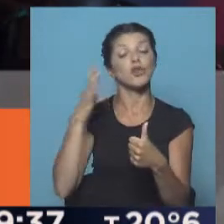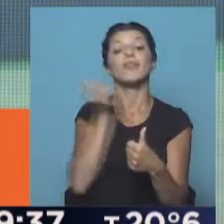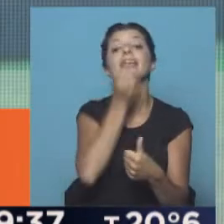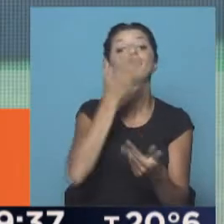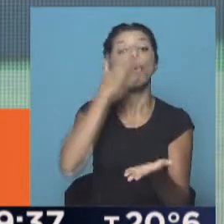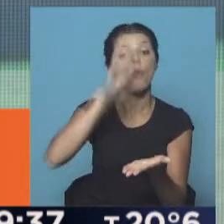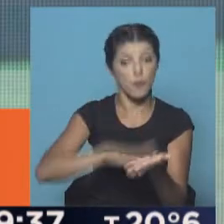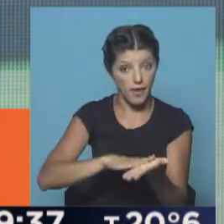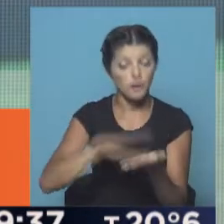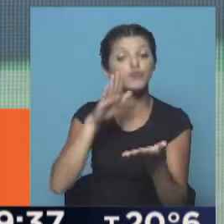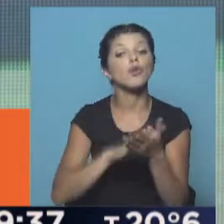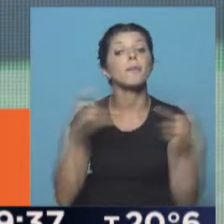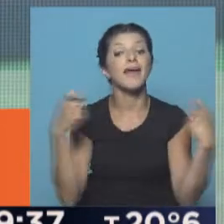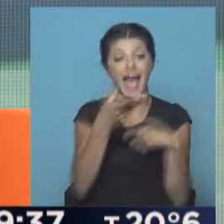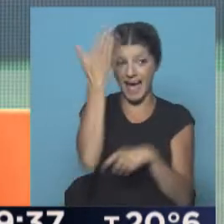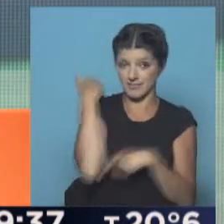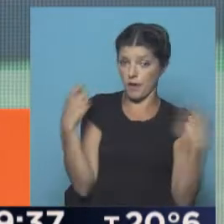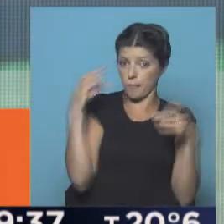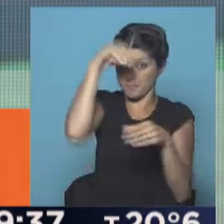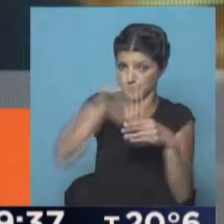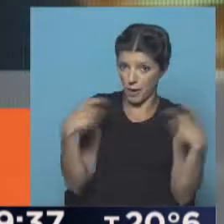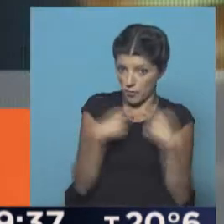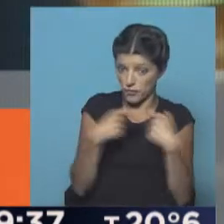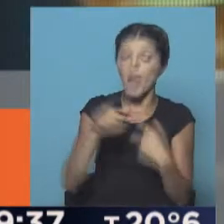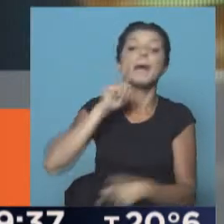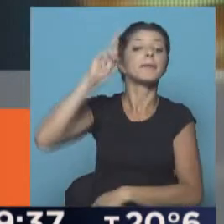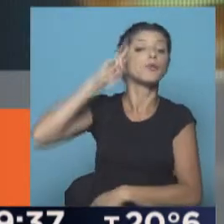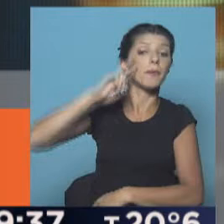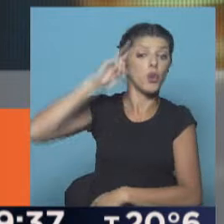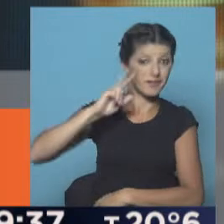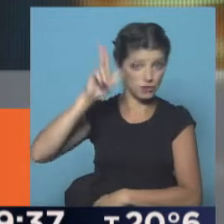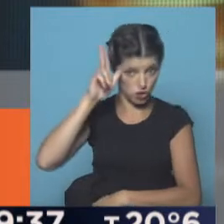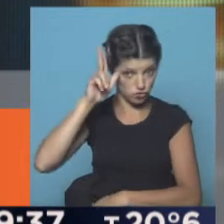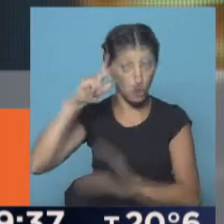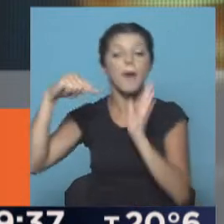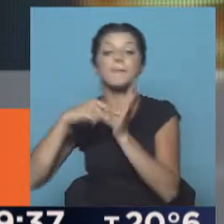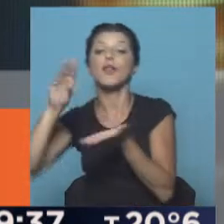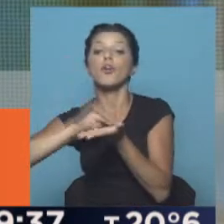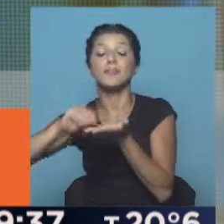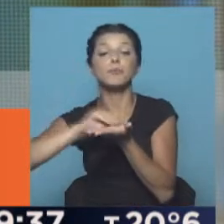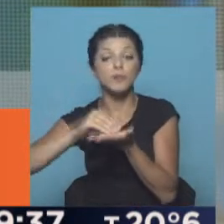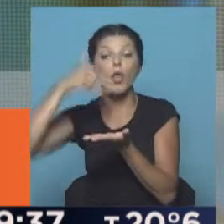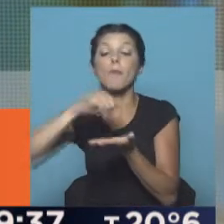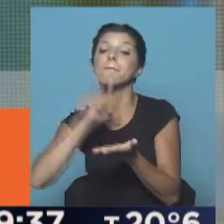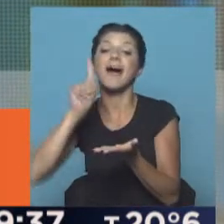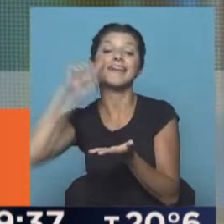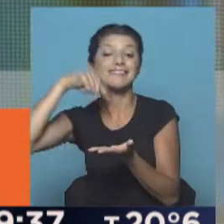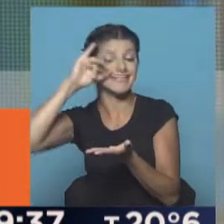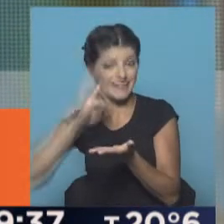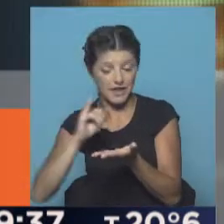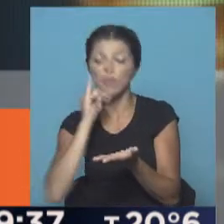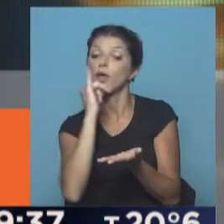jurada que integró una sociedad offshore en 1998, pero además el diputado Martínez, cuando lo denunció, agregó